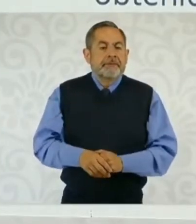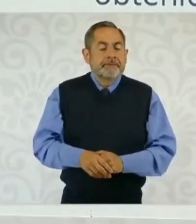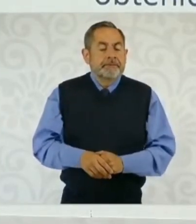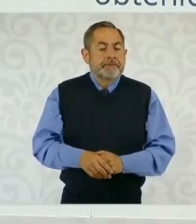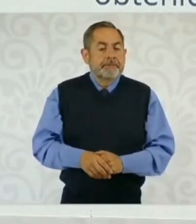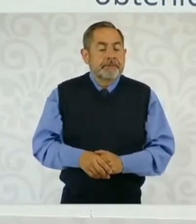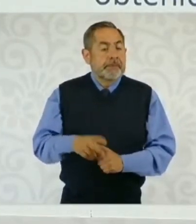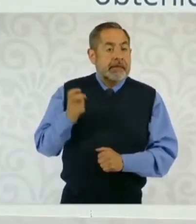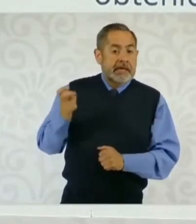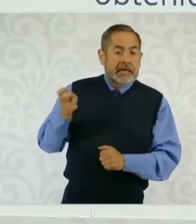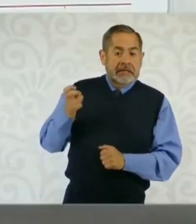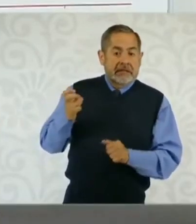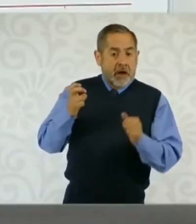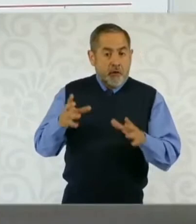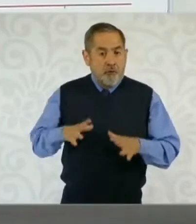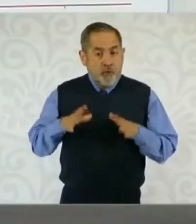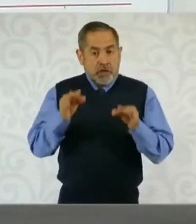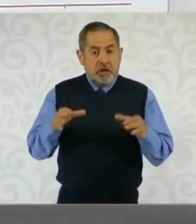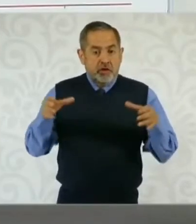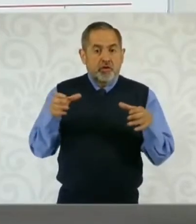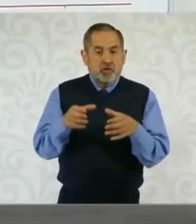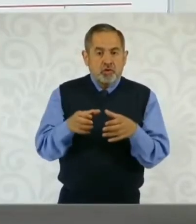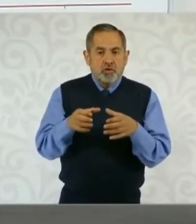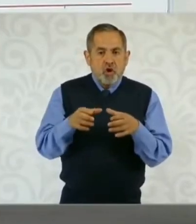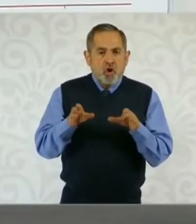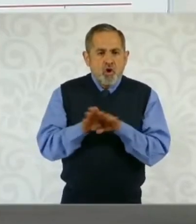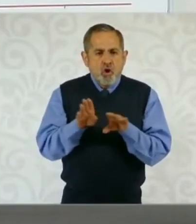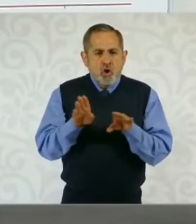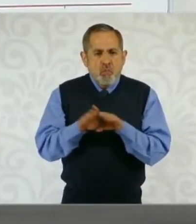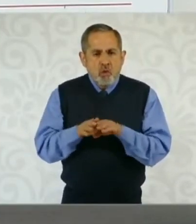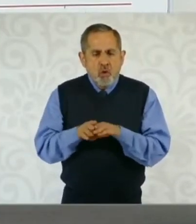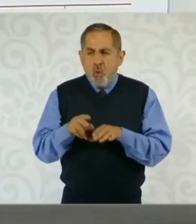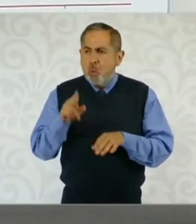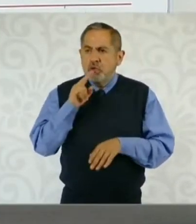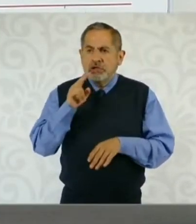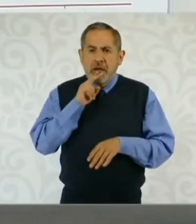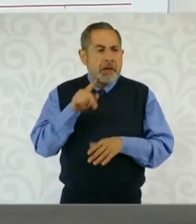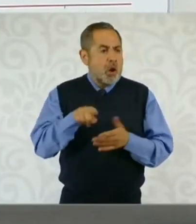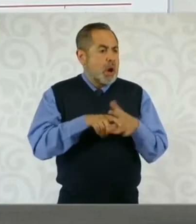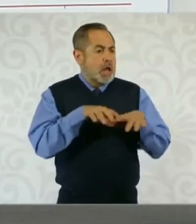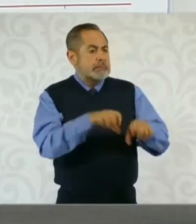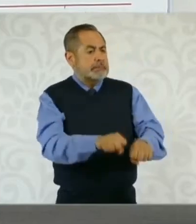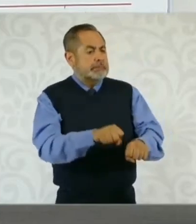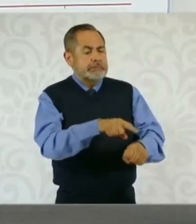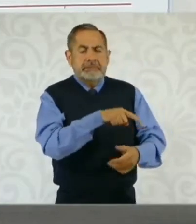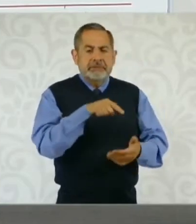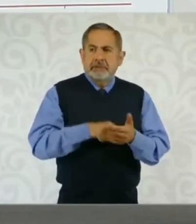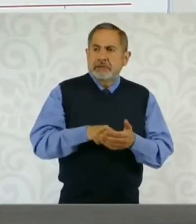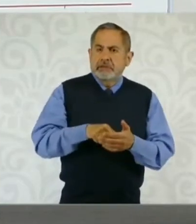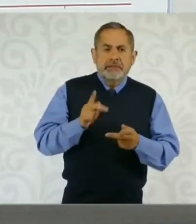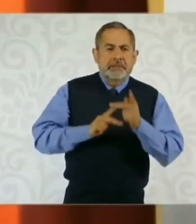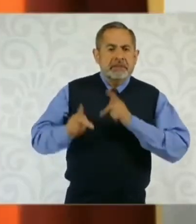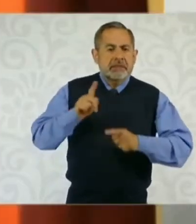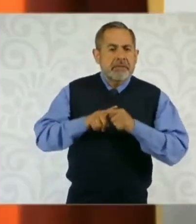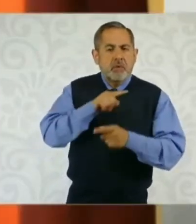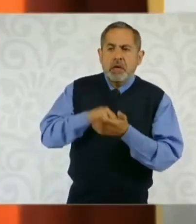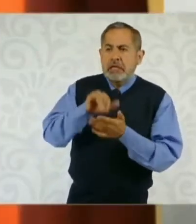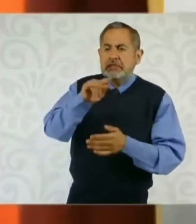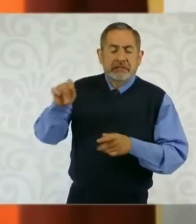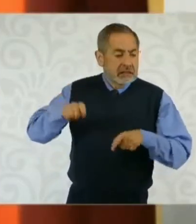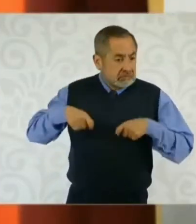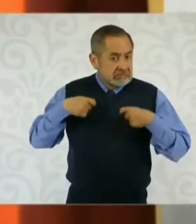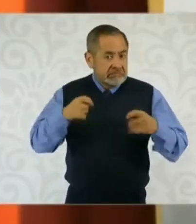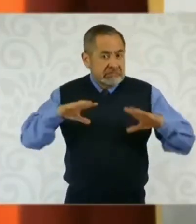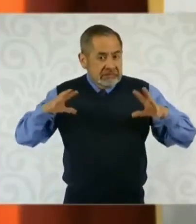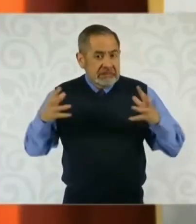Esta fundación usufructuó espacios del ISSSTE. Entre 2017 y 2018 se le